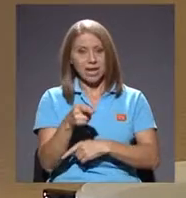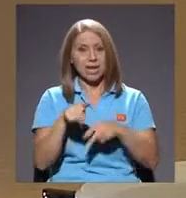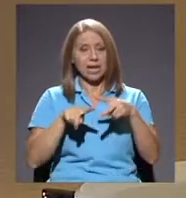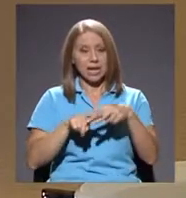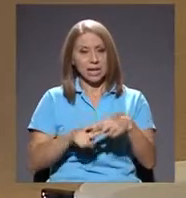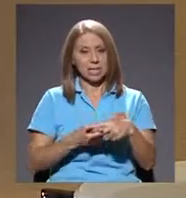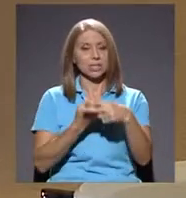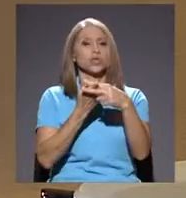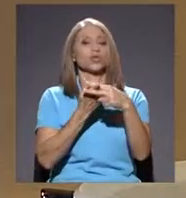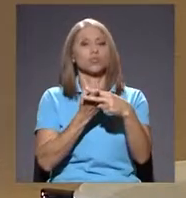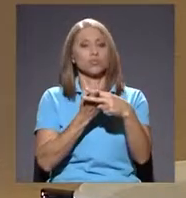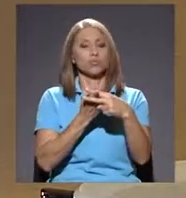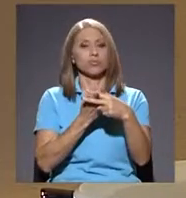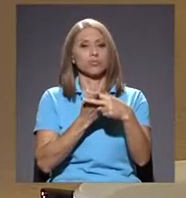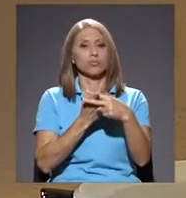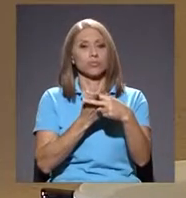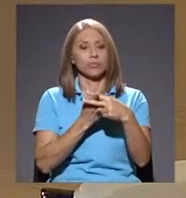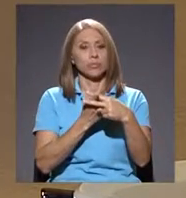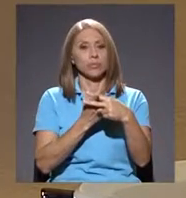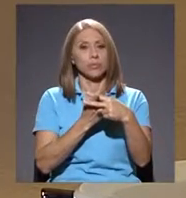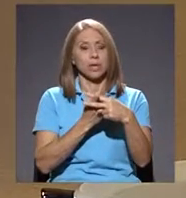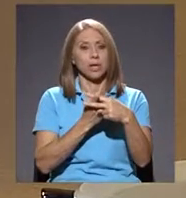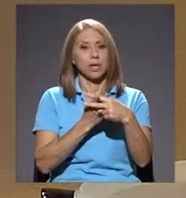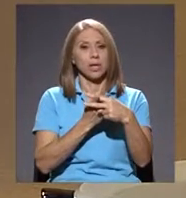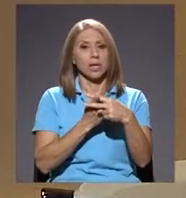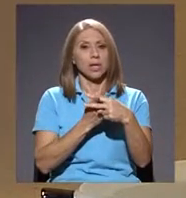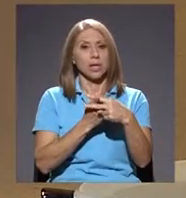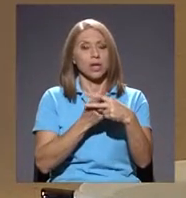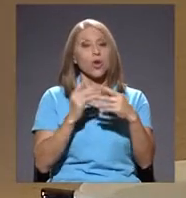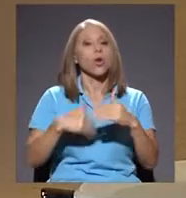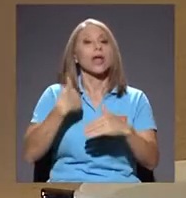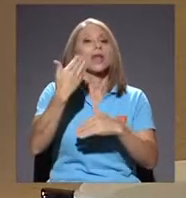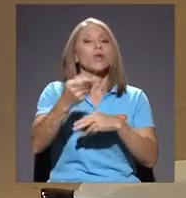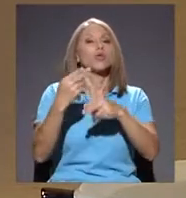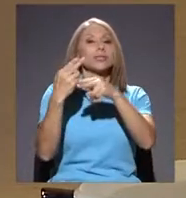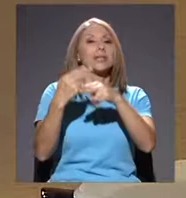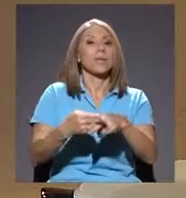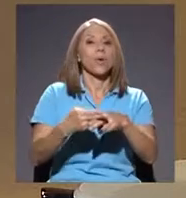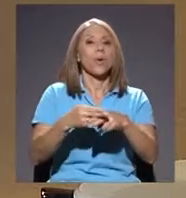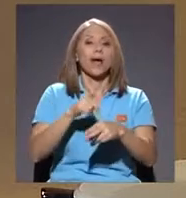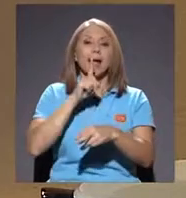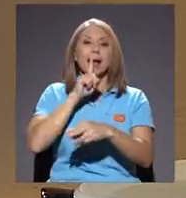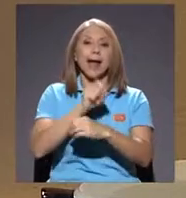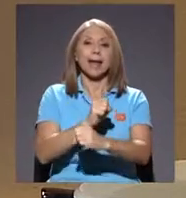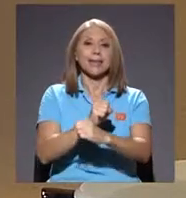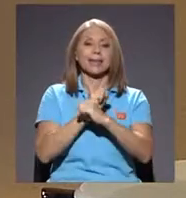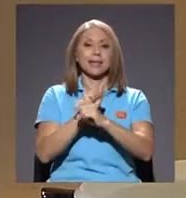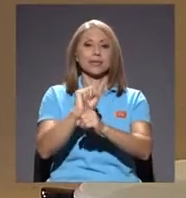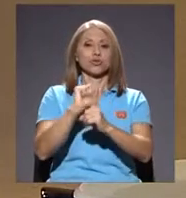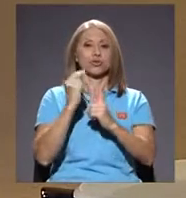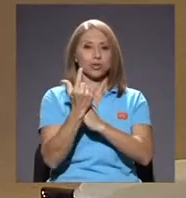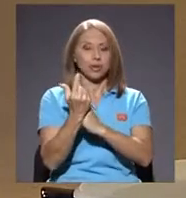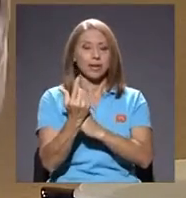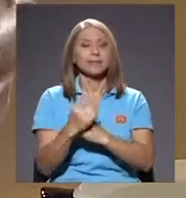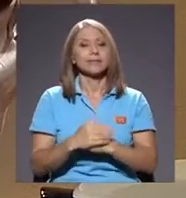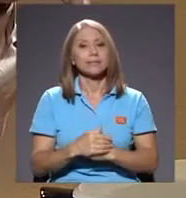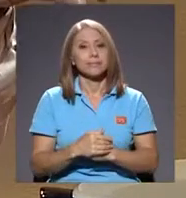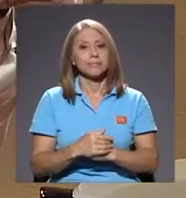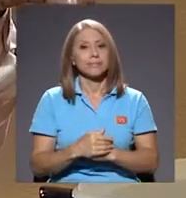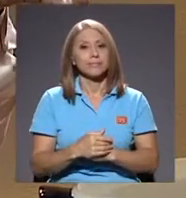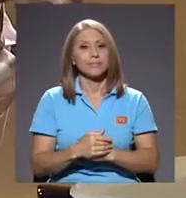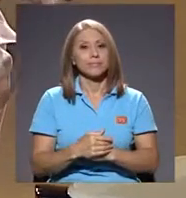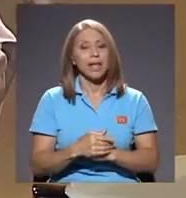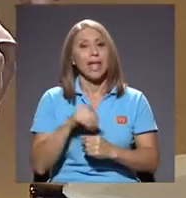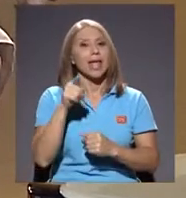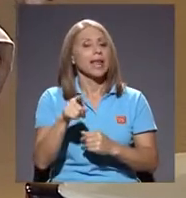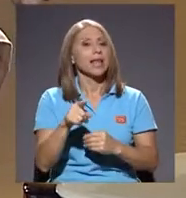sobre él lo que luego se llamó las garantías sociales las puso las